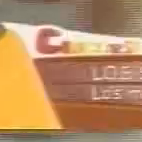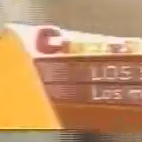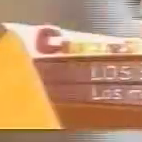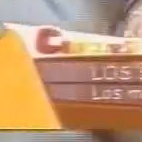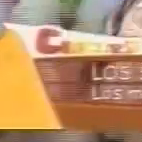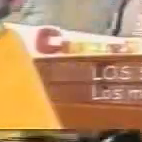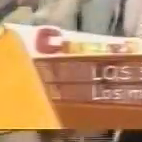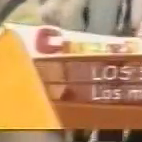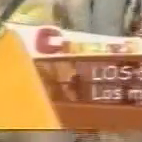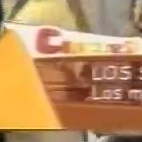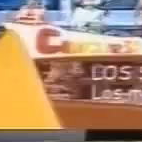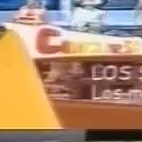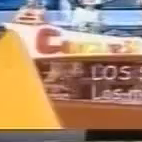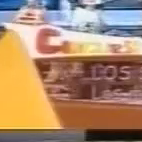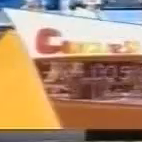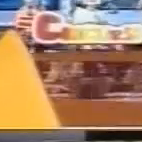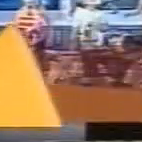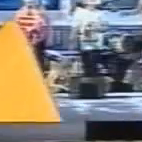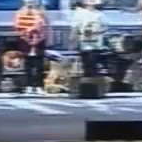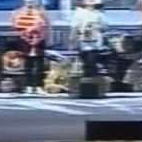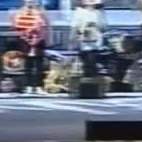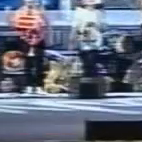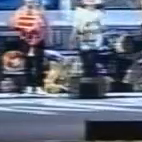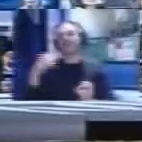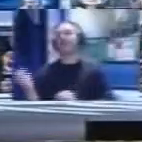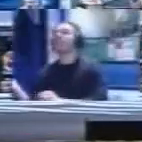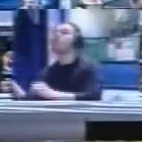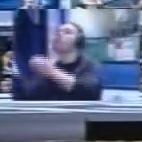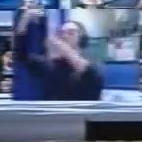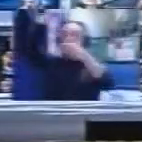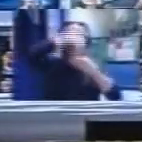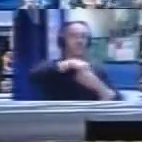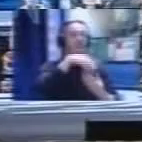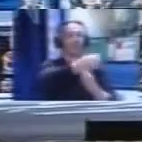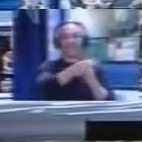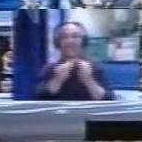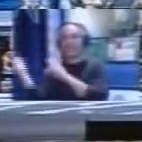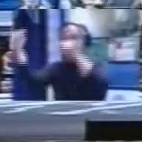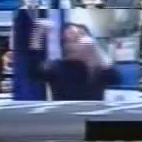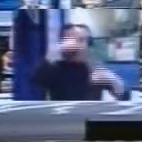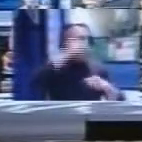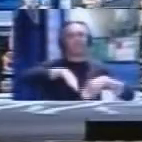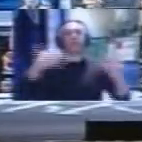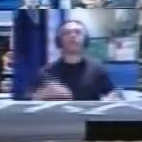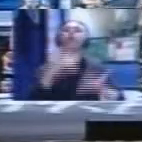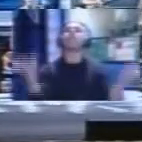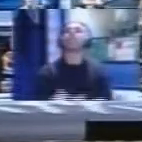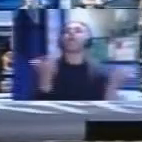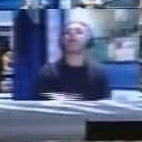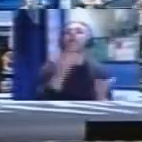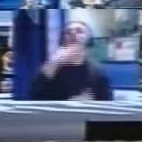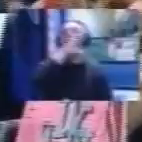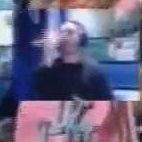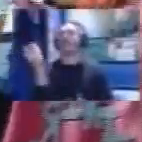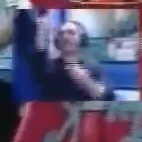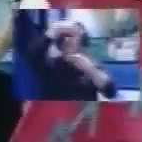Primera que es homosexual, y hemos venido a la isla Gran Canaria a fomentar en vuestro